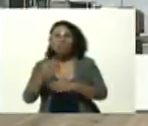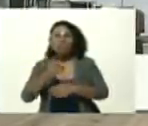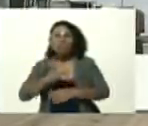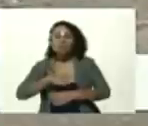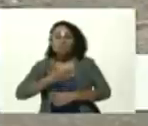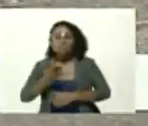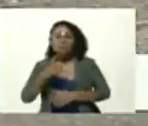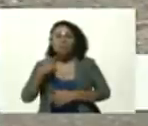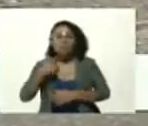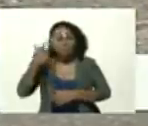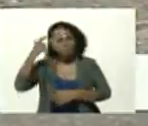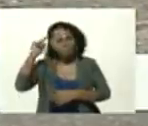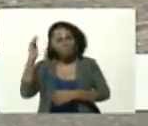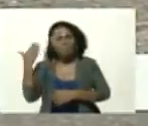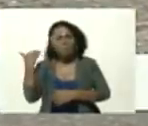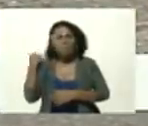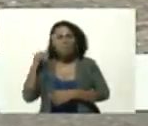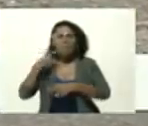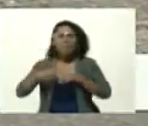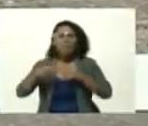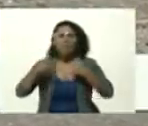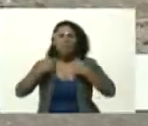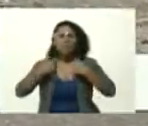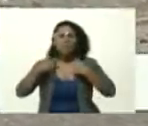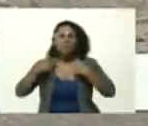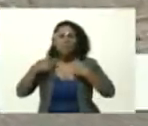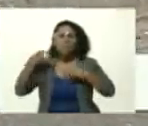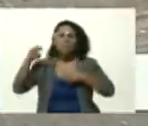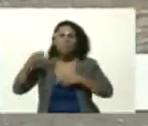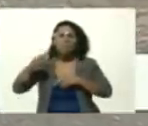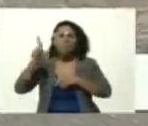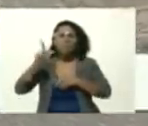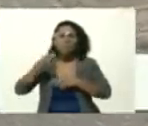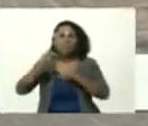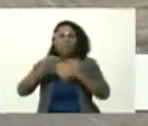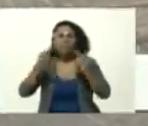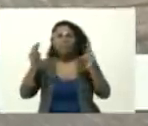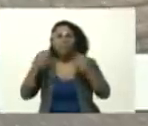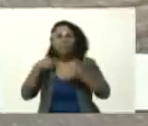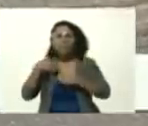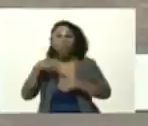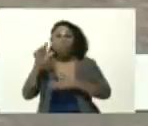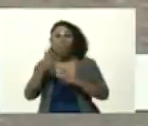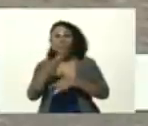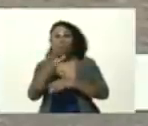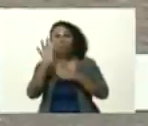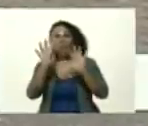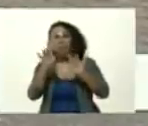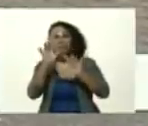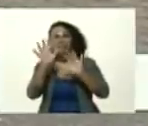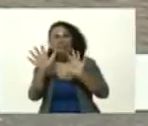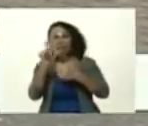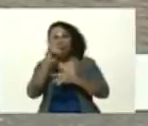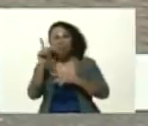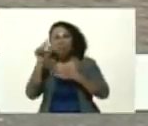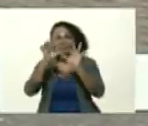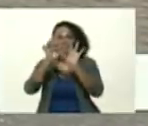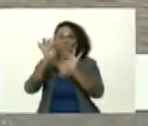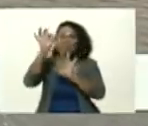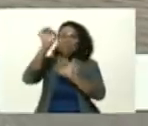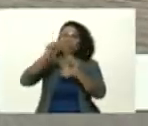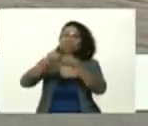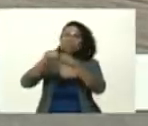recuerdo en mi infancia, hermano presidente, cuando pasaba por este lago, por este puente, a la edad de 9, 10 años, yo veía las guayas del puente